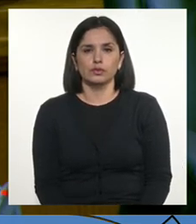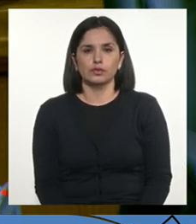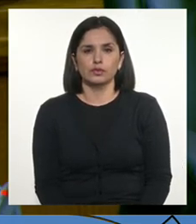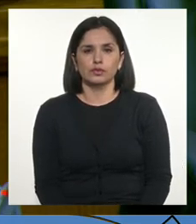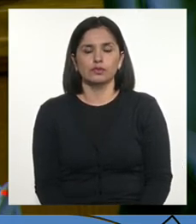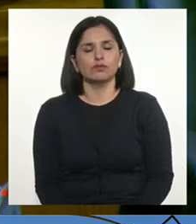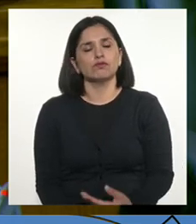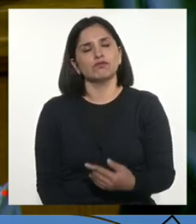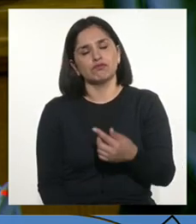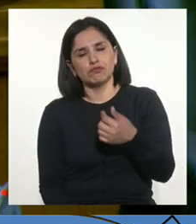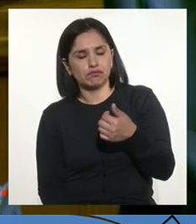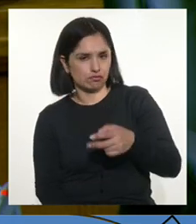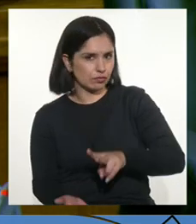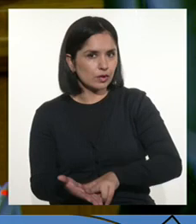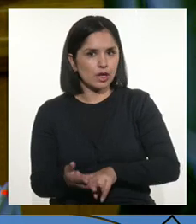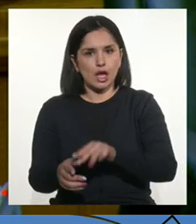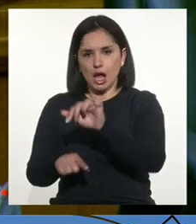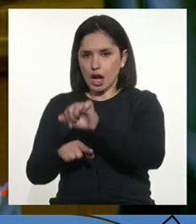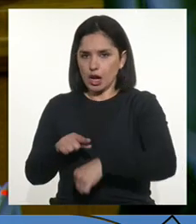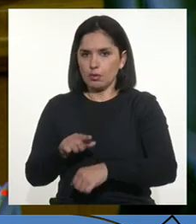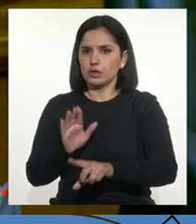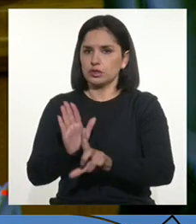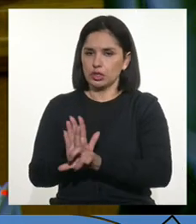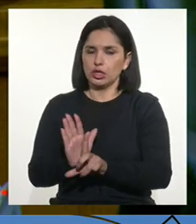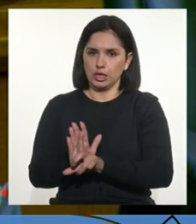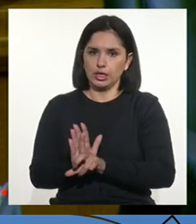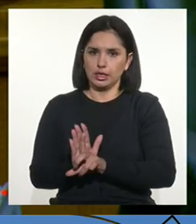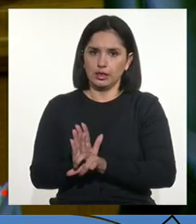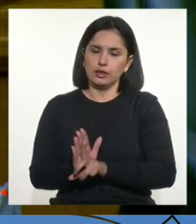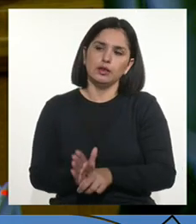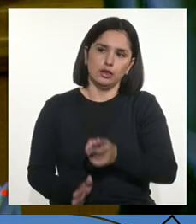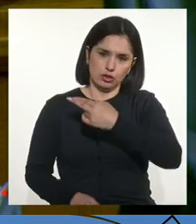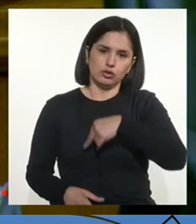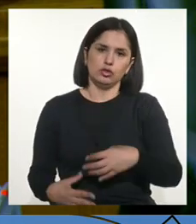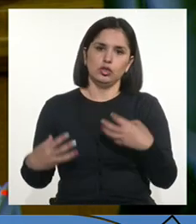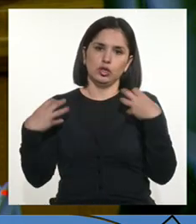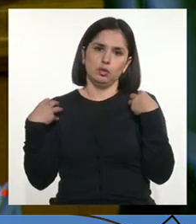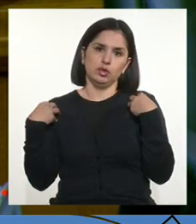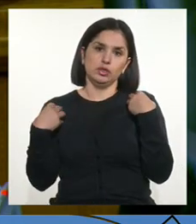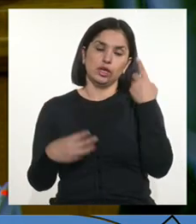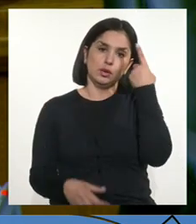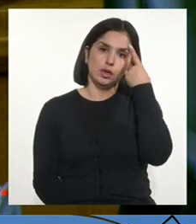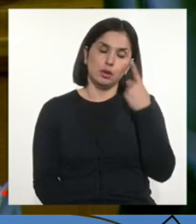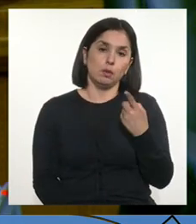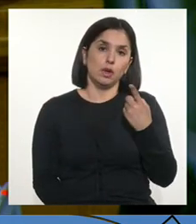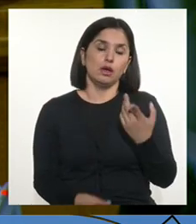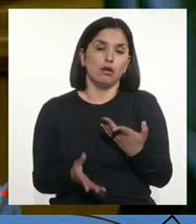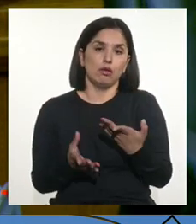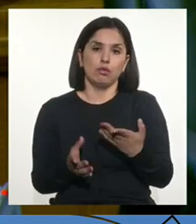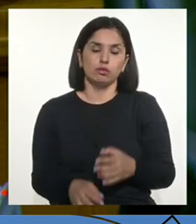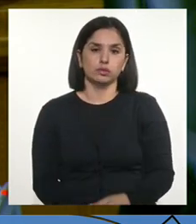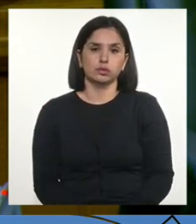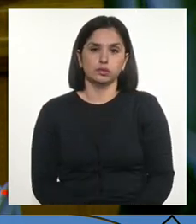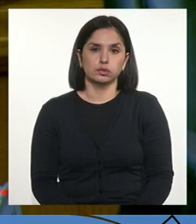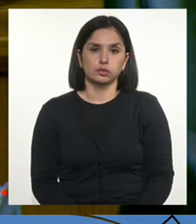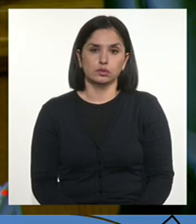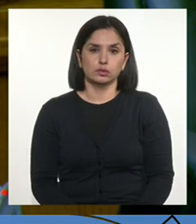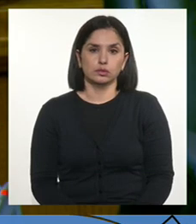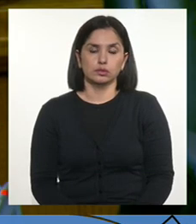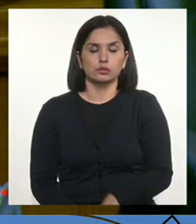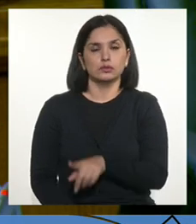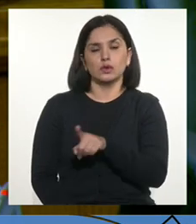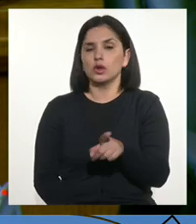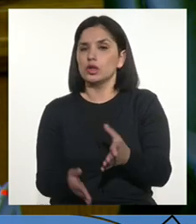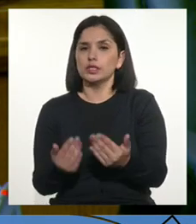también en la aprobación de la ley no nos va a recaer a nosotros pero de una manera que puede ser bastante que